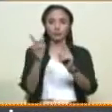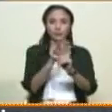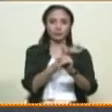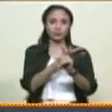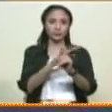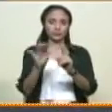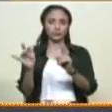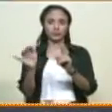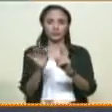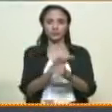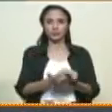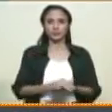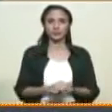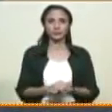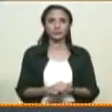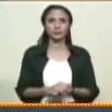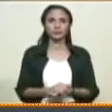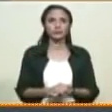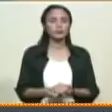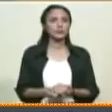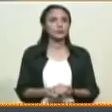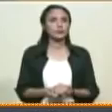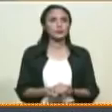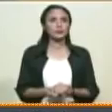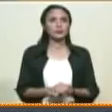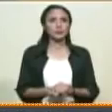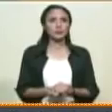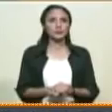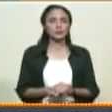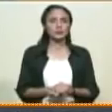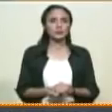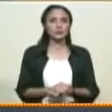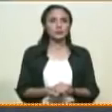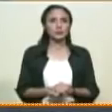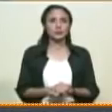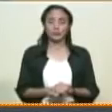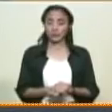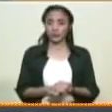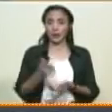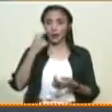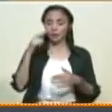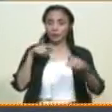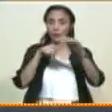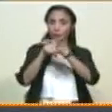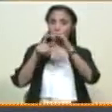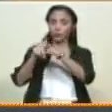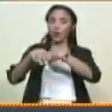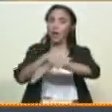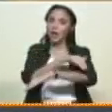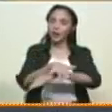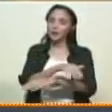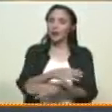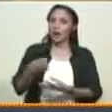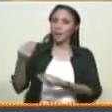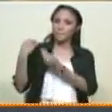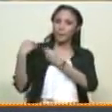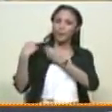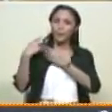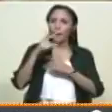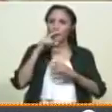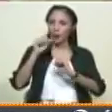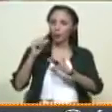Y modestamente digo esto, ¿no? Nosotros nos fuimos a la calle por instrucciones del compañero presidente Nicolás